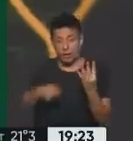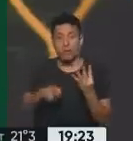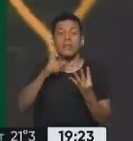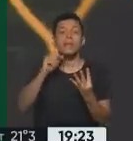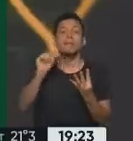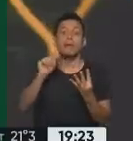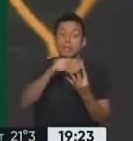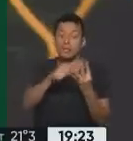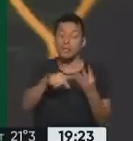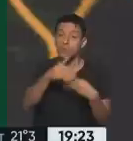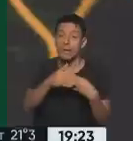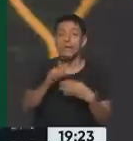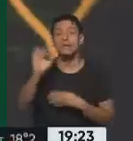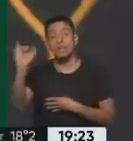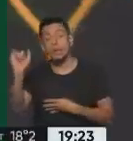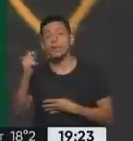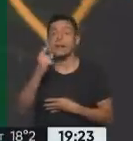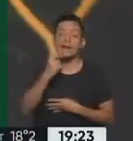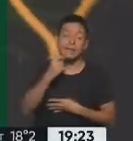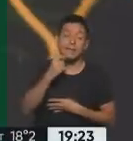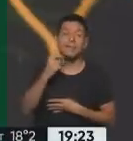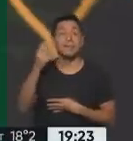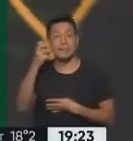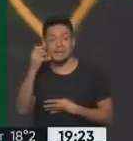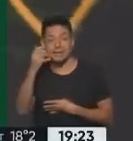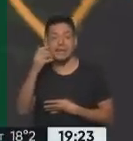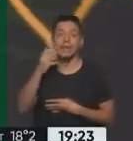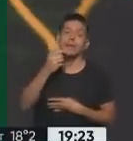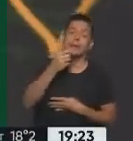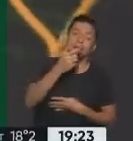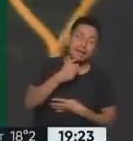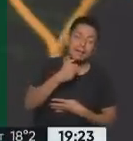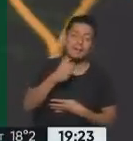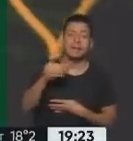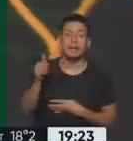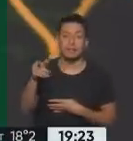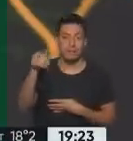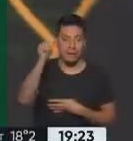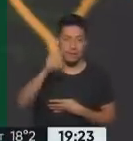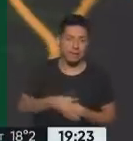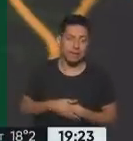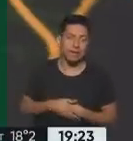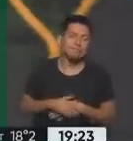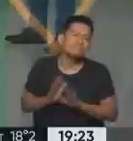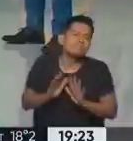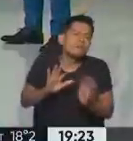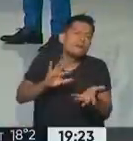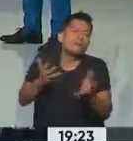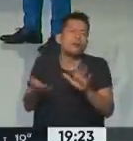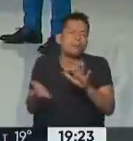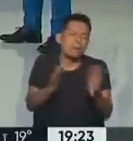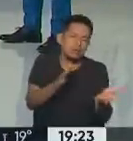martes, mientras que el miércoles lo hagan River en el Monumental con Tigre, Racing con Aldo Civi de Mar del Plata. Por darte un modelo,